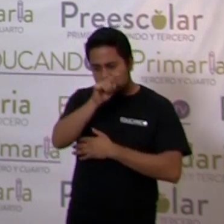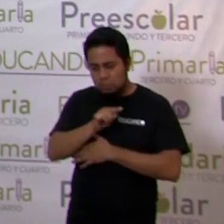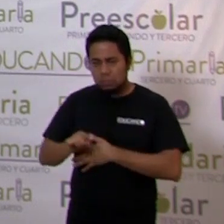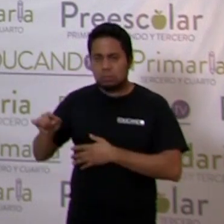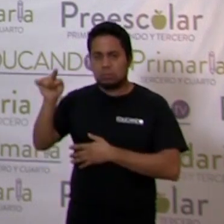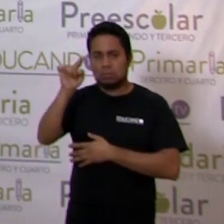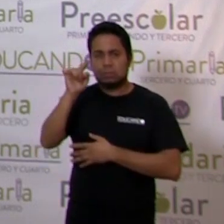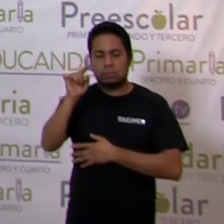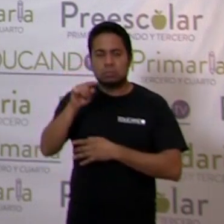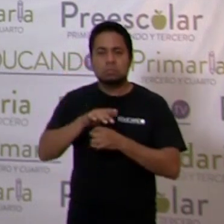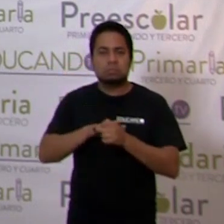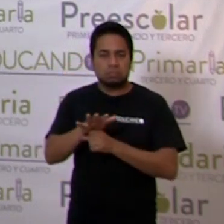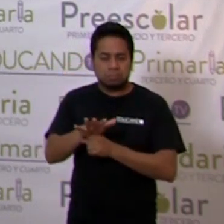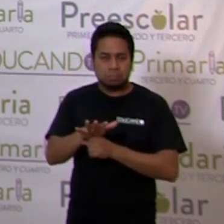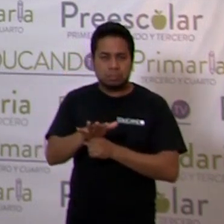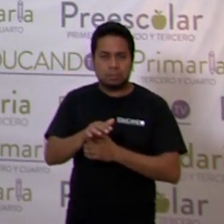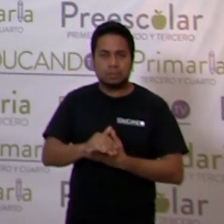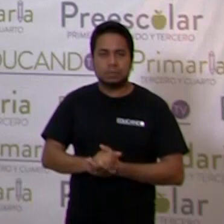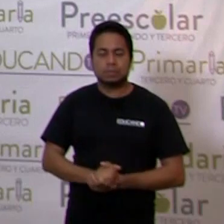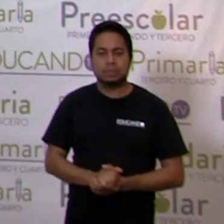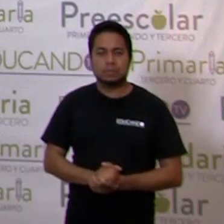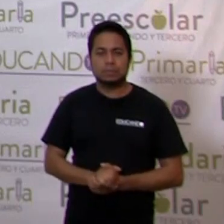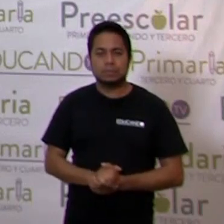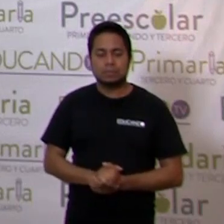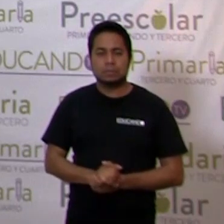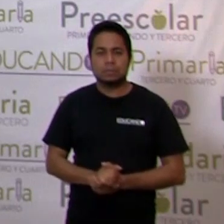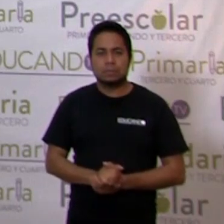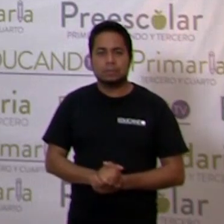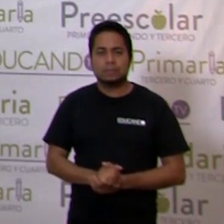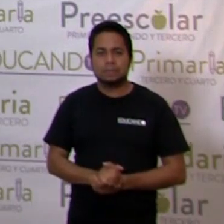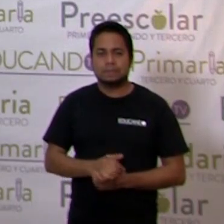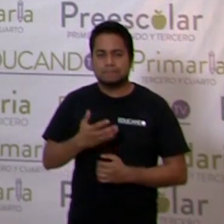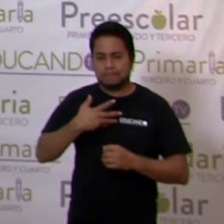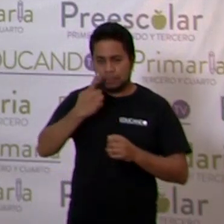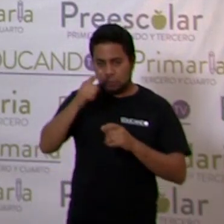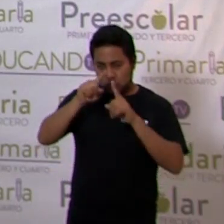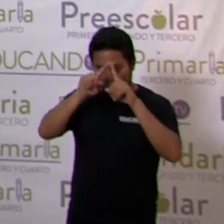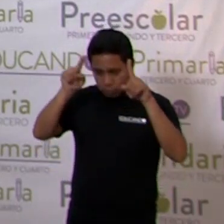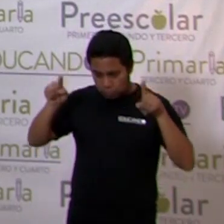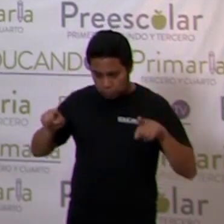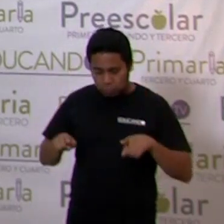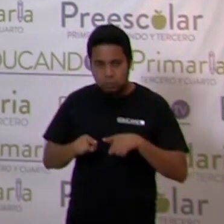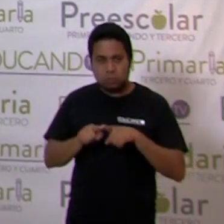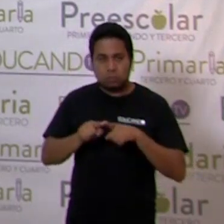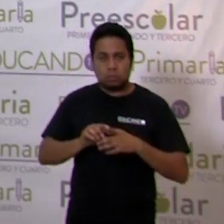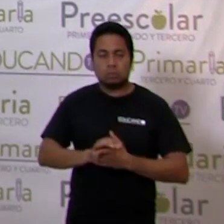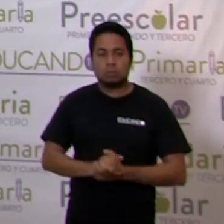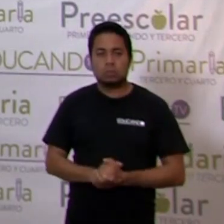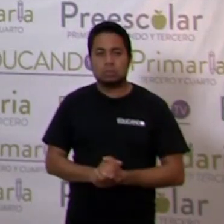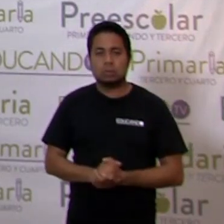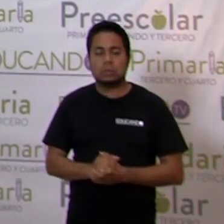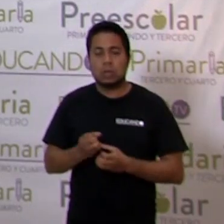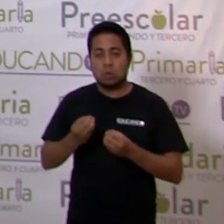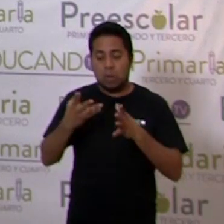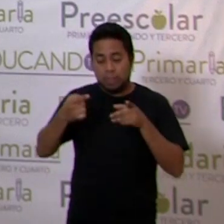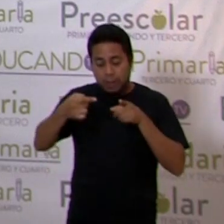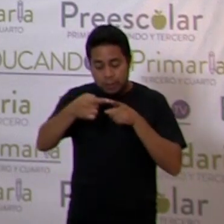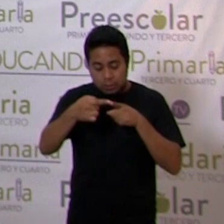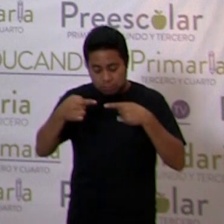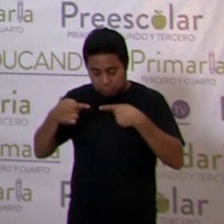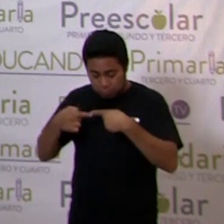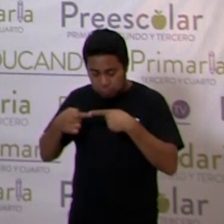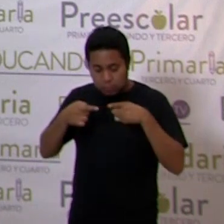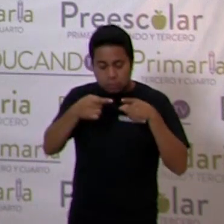lado es un lado curvo Cuántos vértices